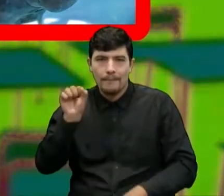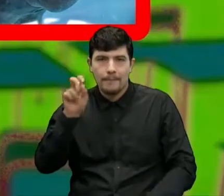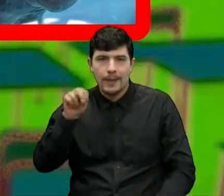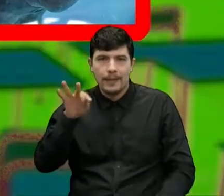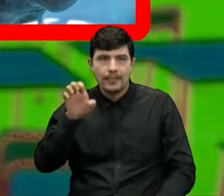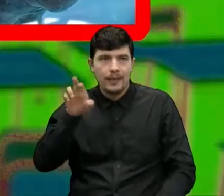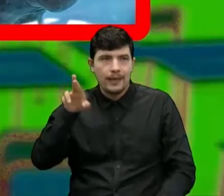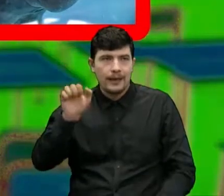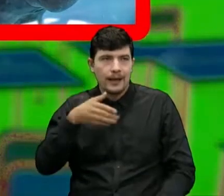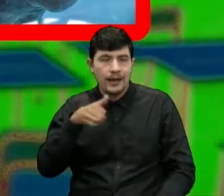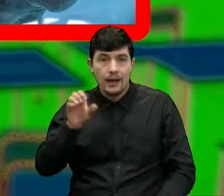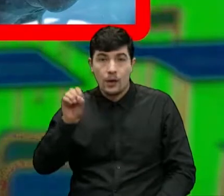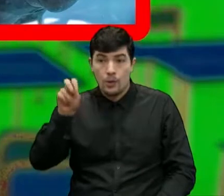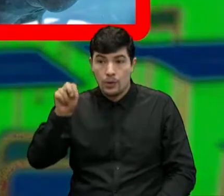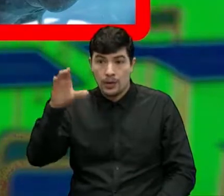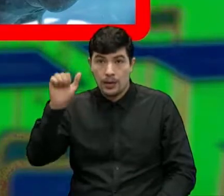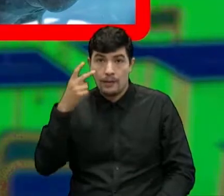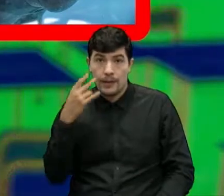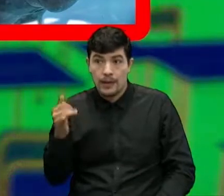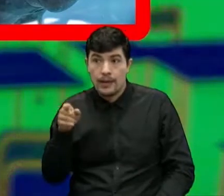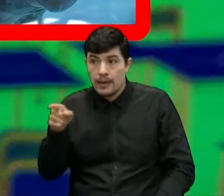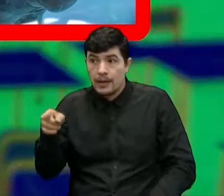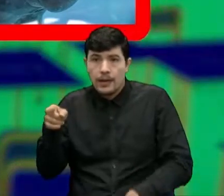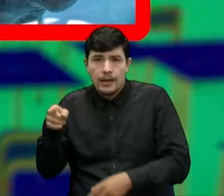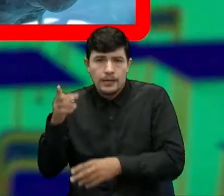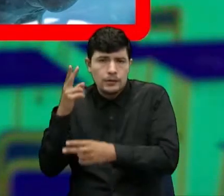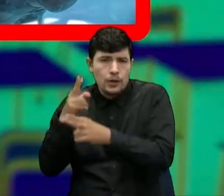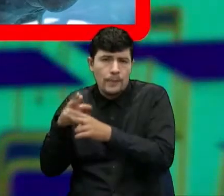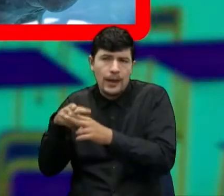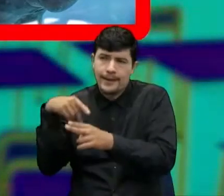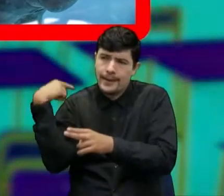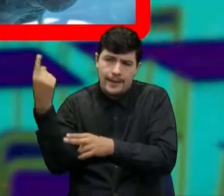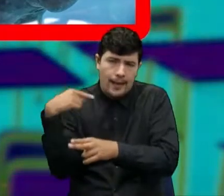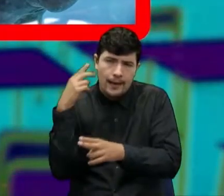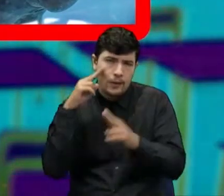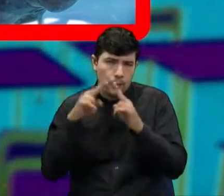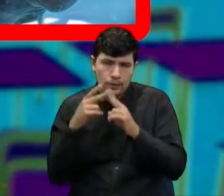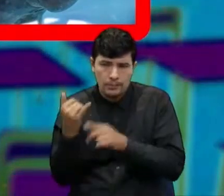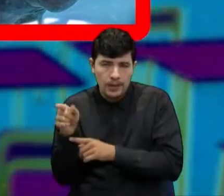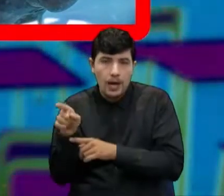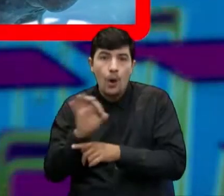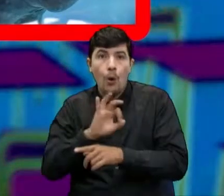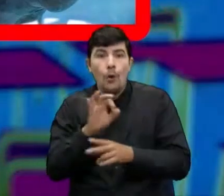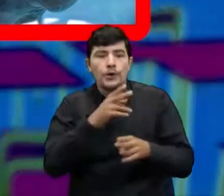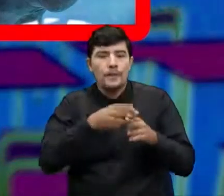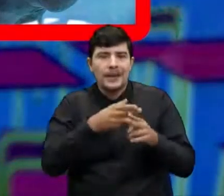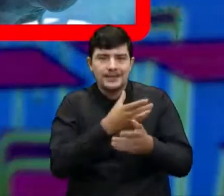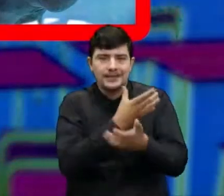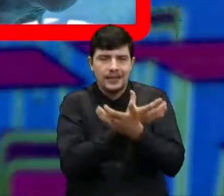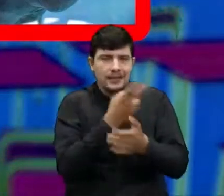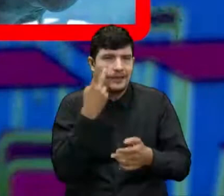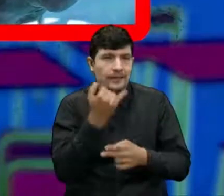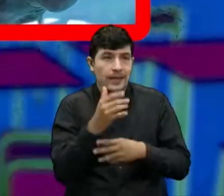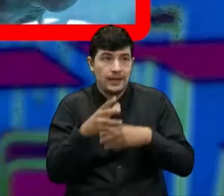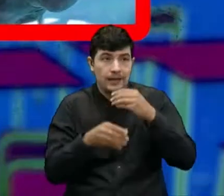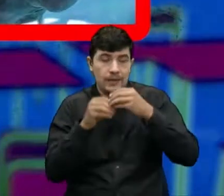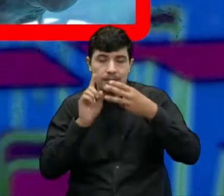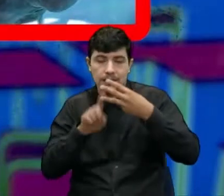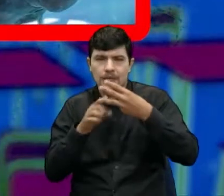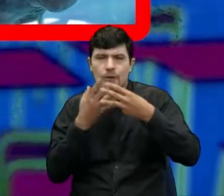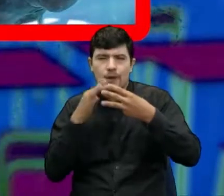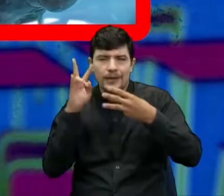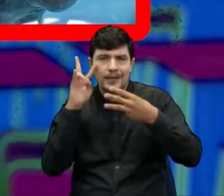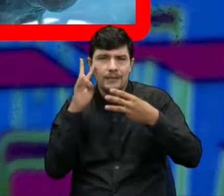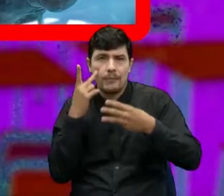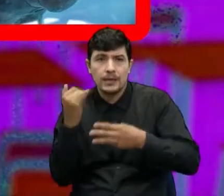También apunten ahí El nombre científico Y el nombre Pues con el que nosotros Lo conocemos Además de eso Tenemos un tercer animal Y es el